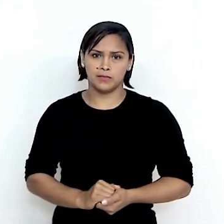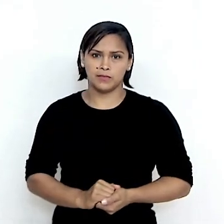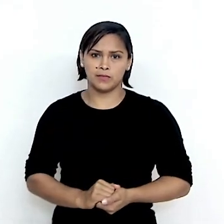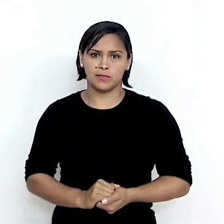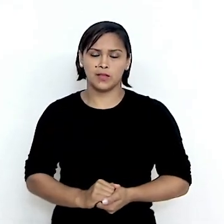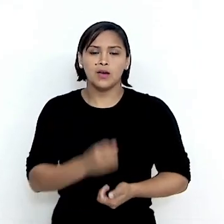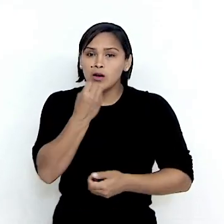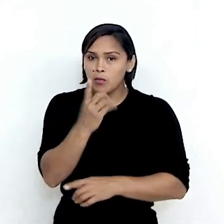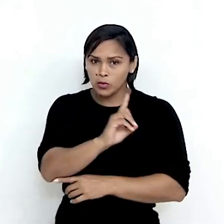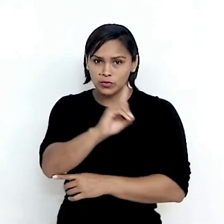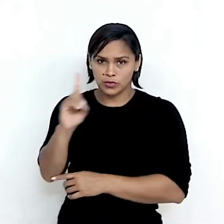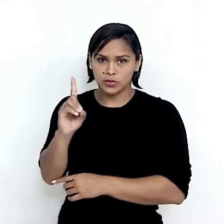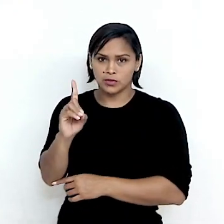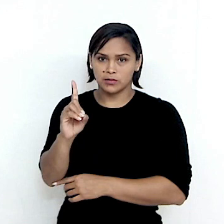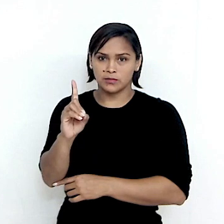Muy buenos días.